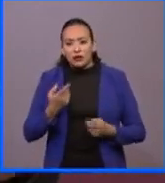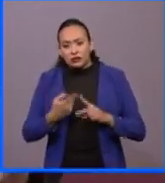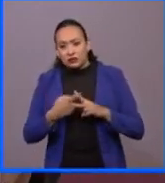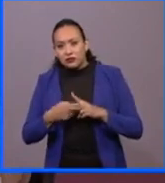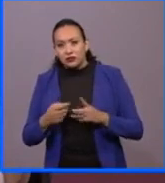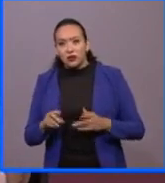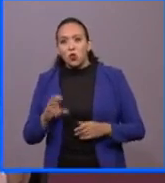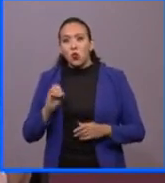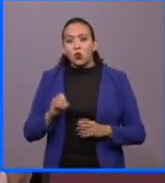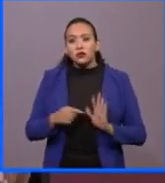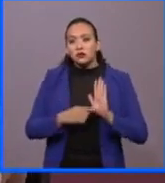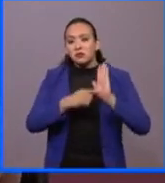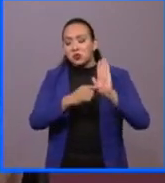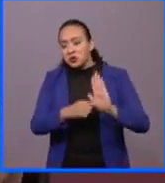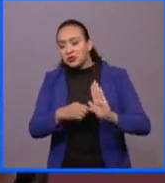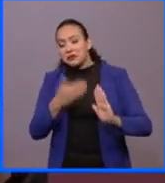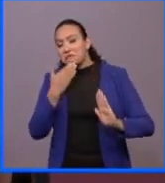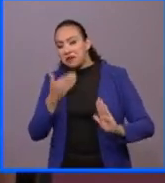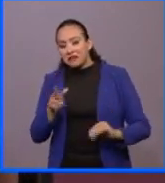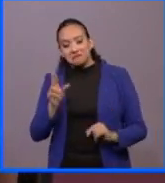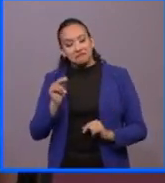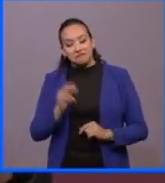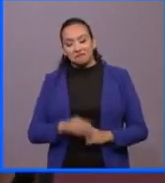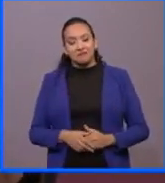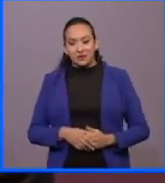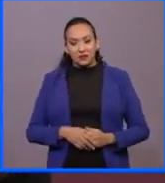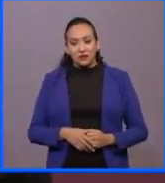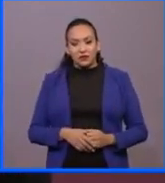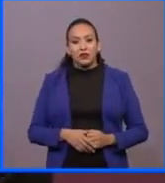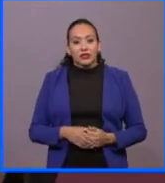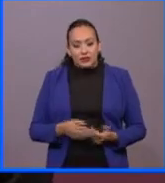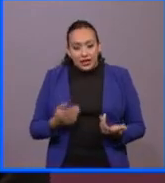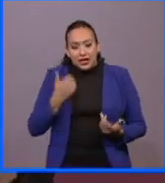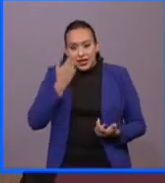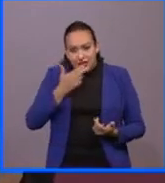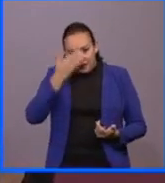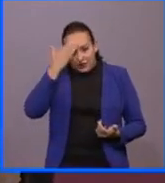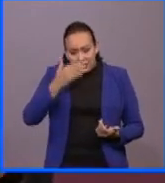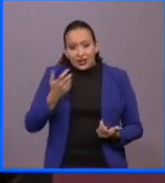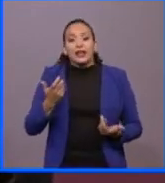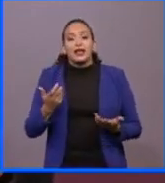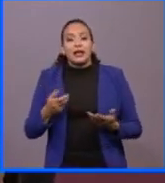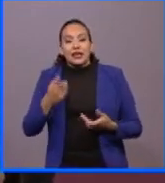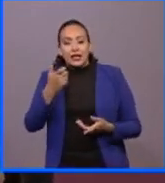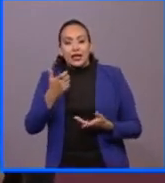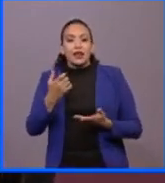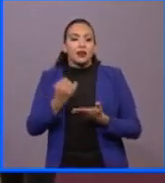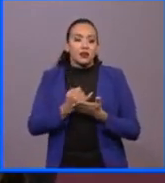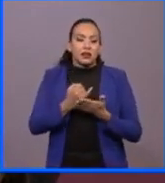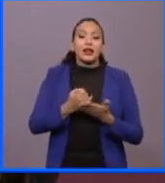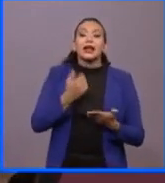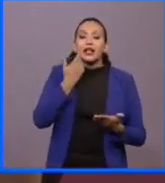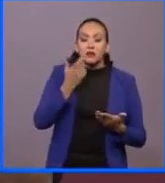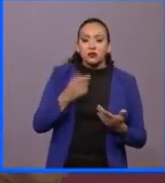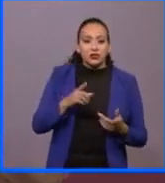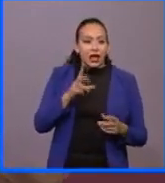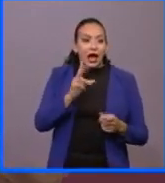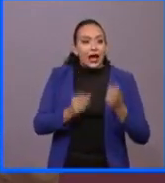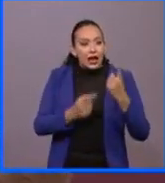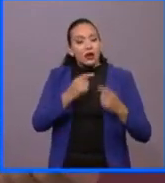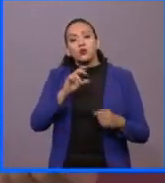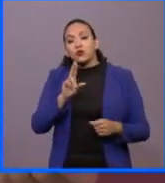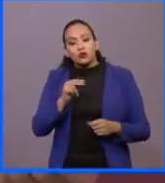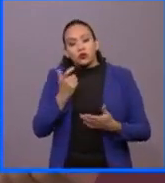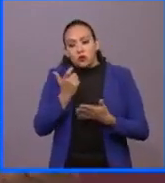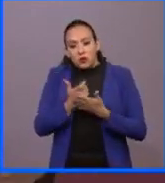se visibiliza de esa manera, que sea un ingreso exento y que sea